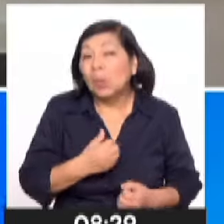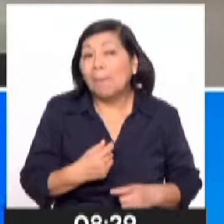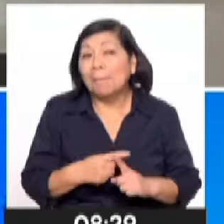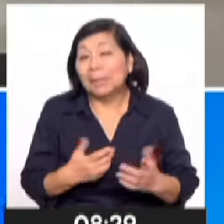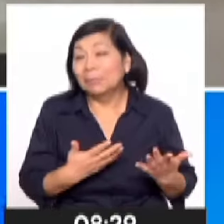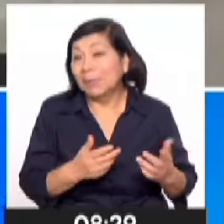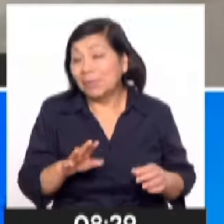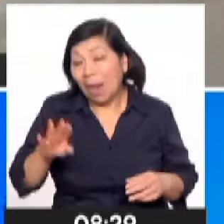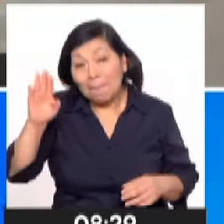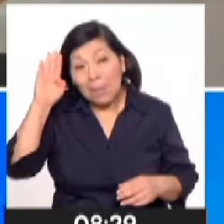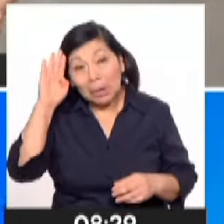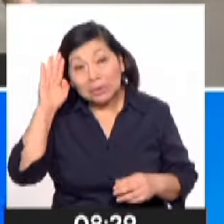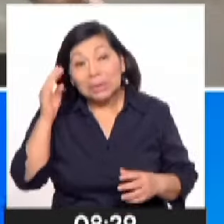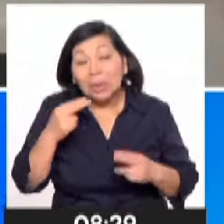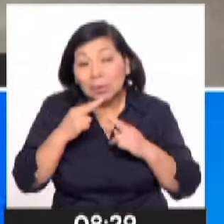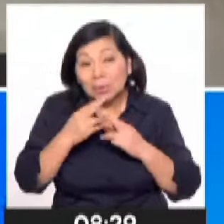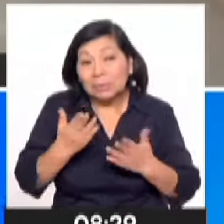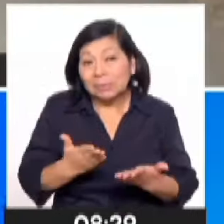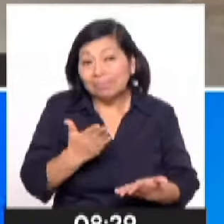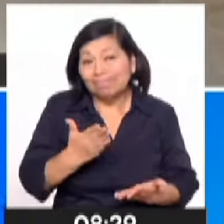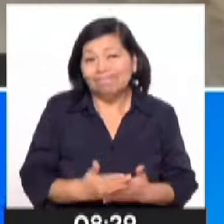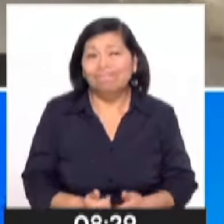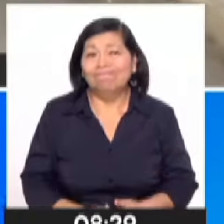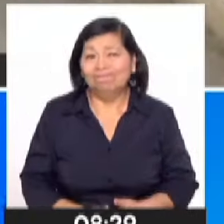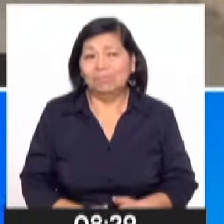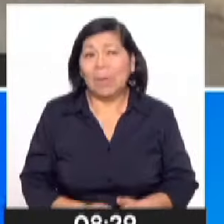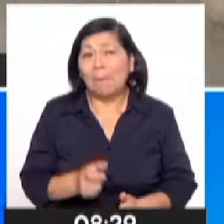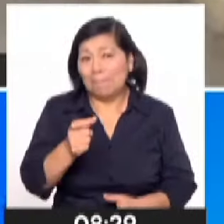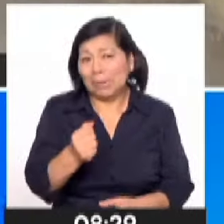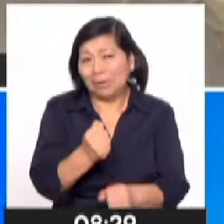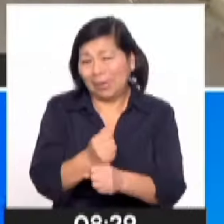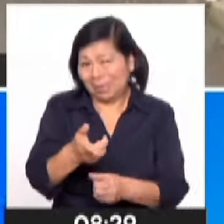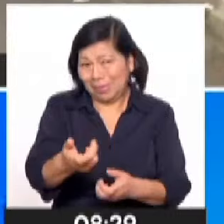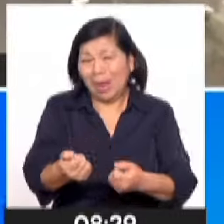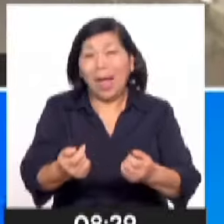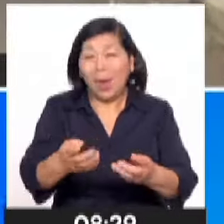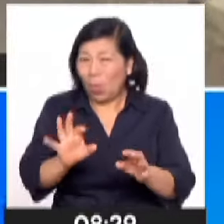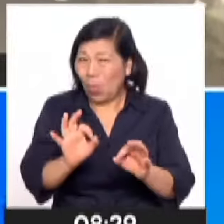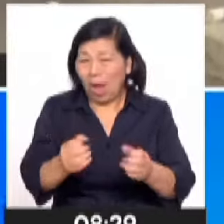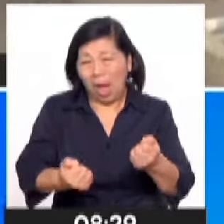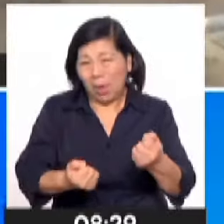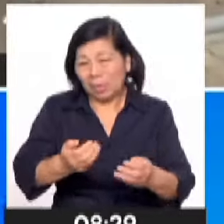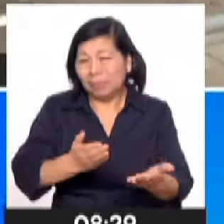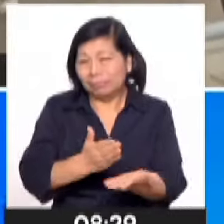mientras esperemos que la policía resuelva lo que demandan los trabajadores del consorcio AIDE. Compañeros.